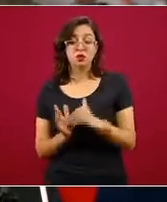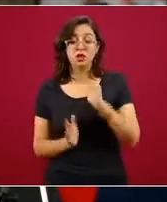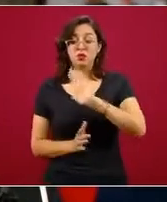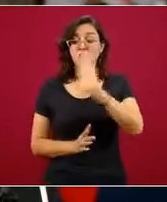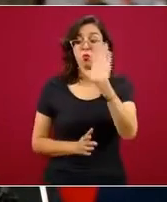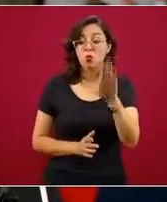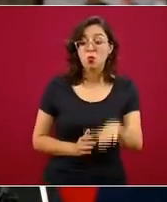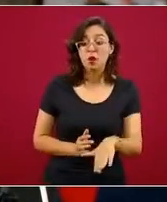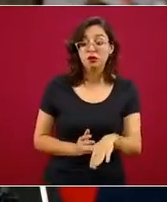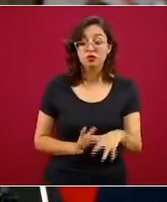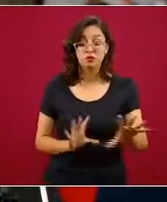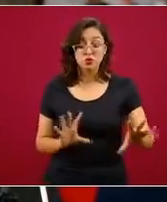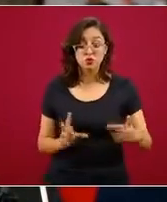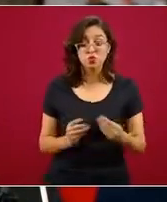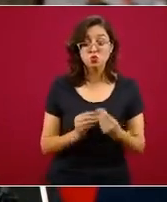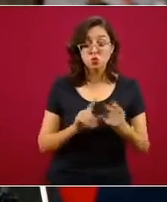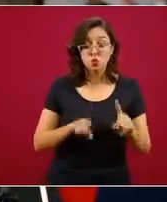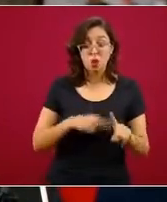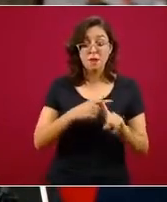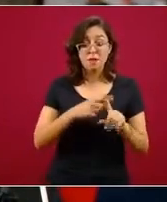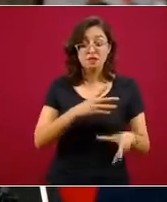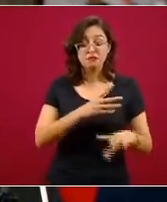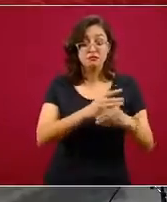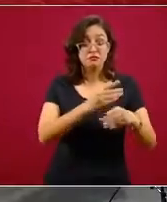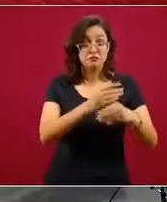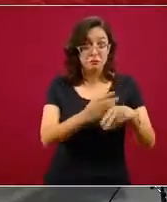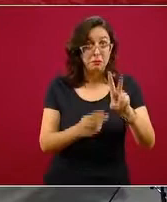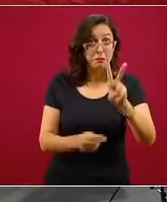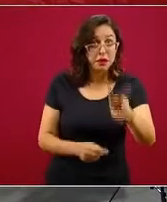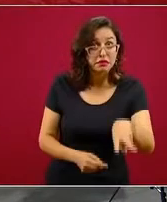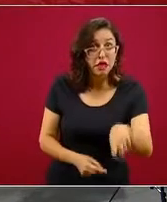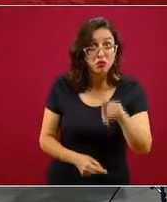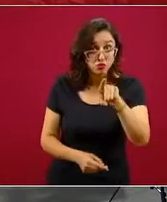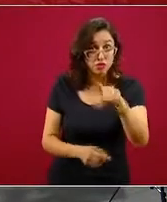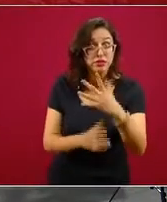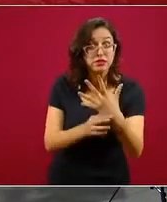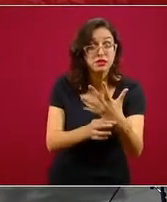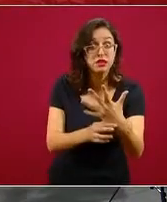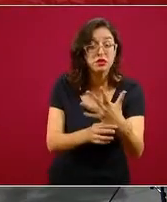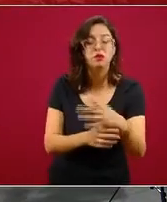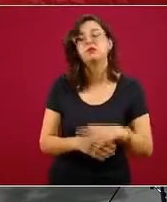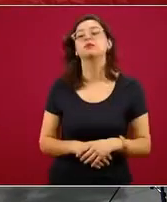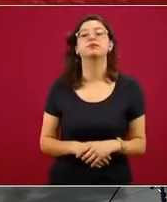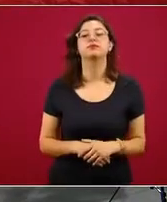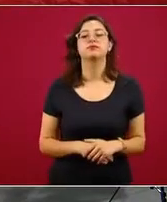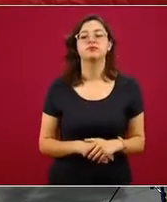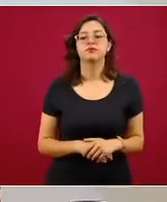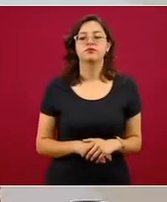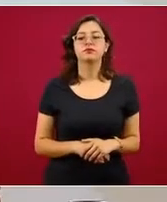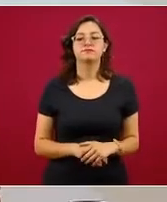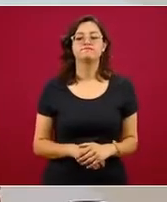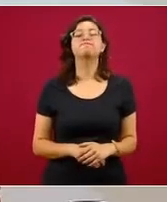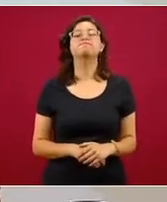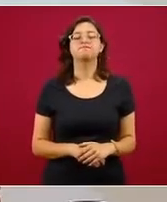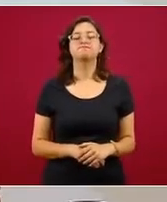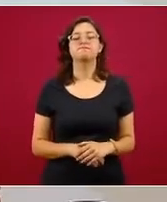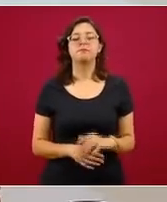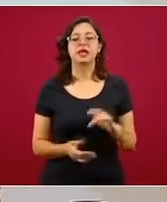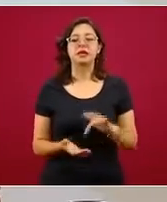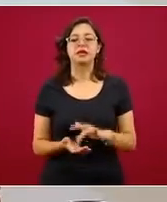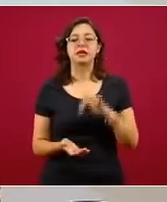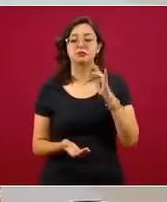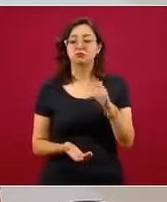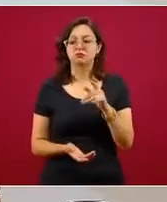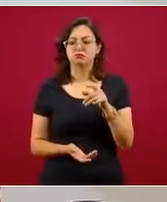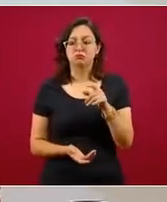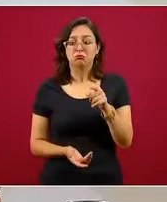este momento. ¿Qué tan cierto es esto? Y una segunda pregunta, si me permite. Muchas gracias, Carlos. Me da pie a retomar sobre varias cosas. No conozco